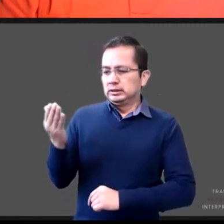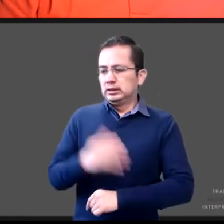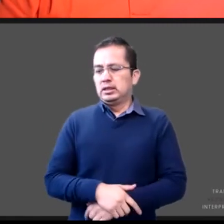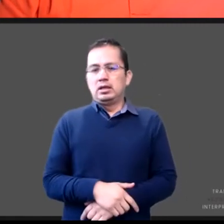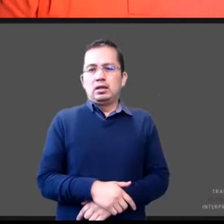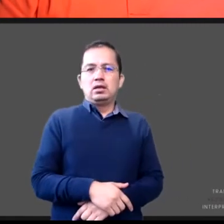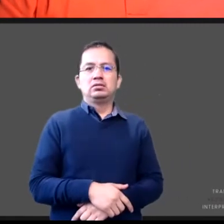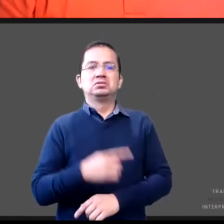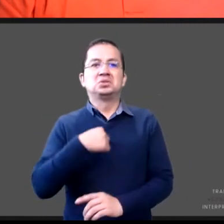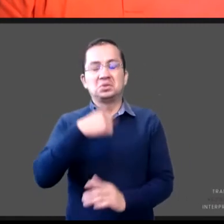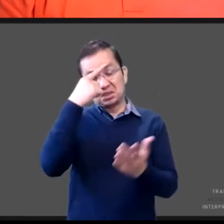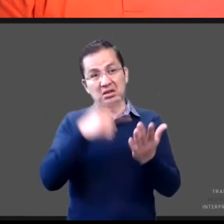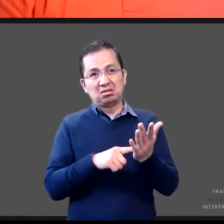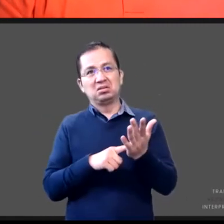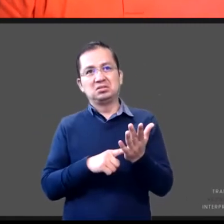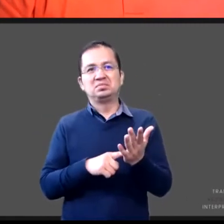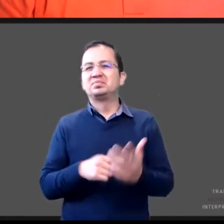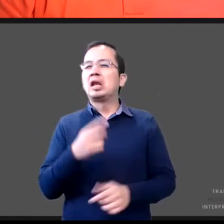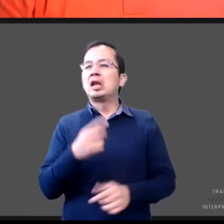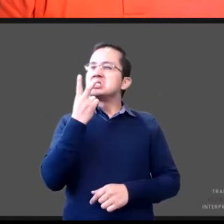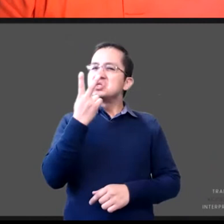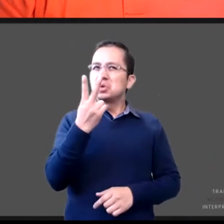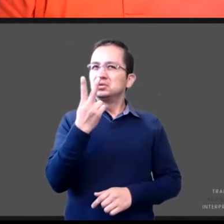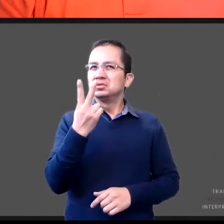Bueno, hay muchísimas, pero digo, de entrada se me ocurren